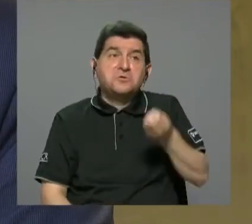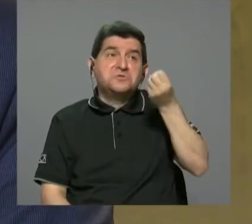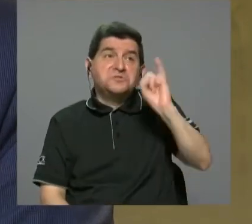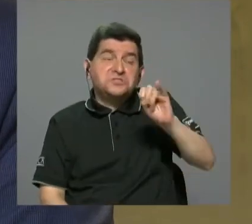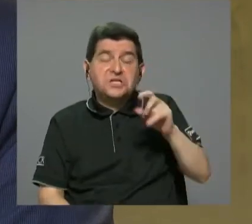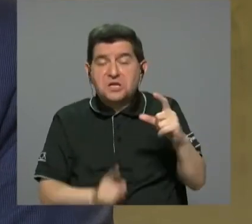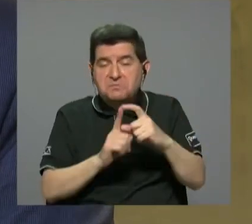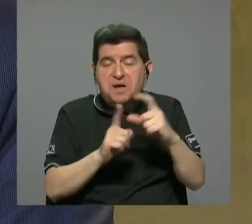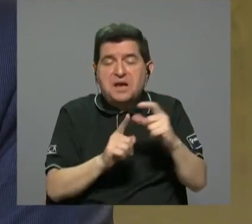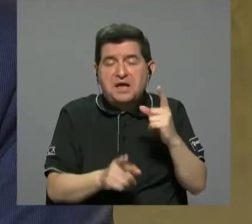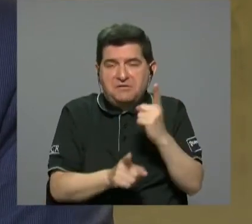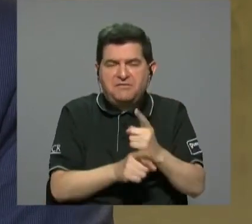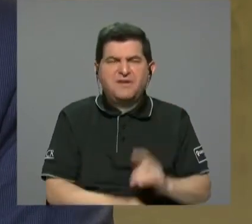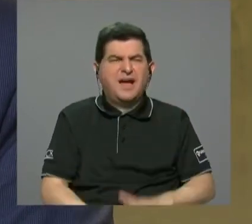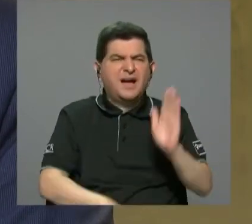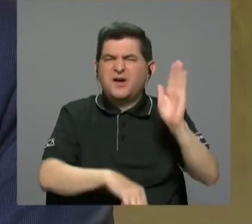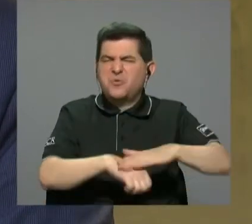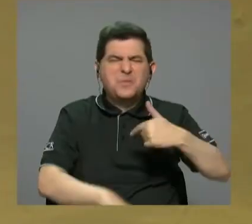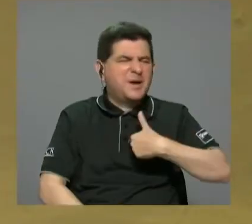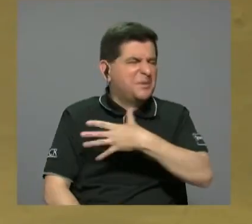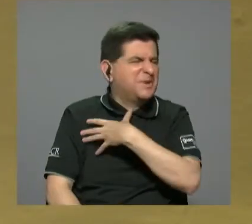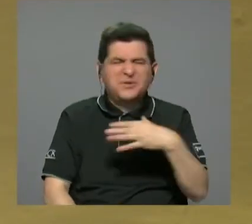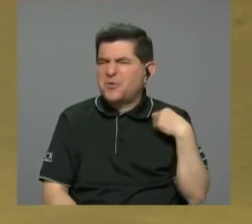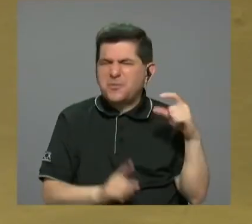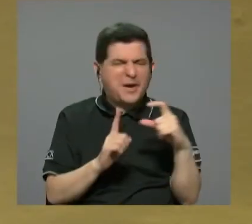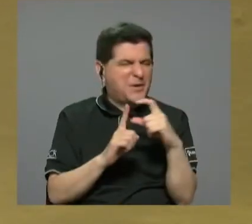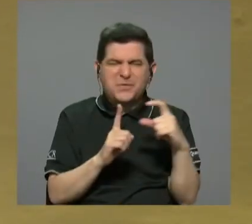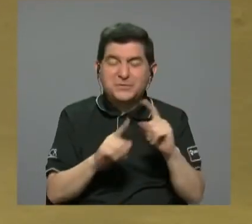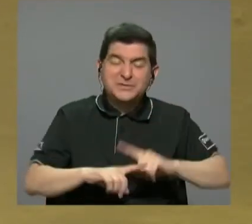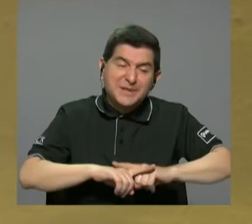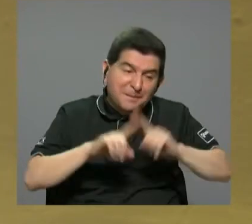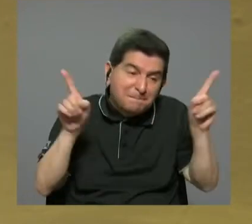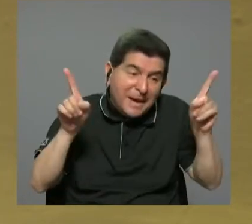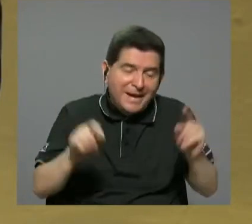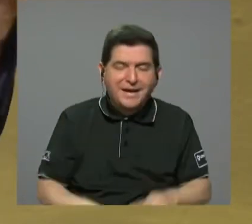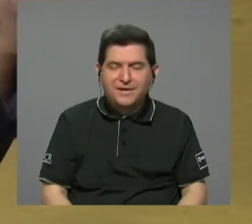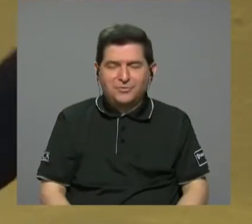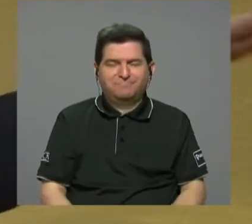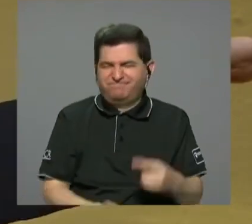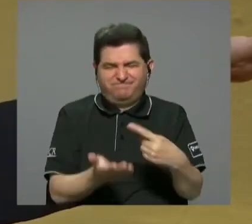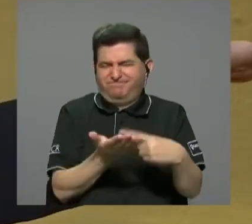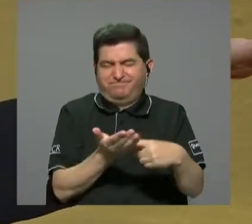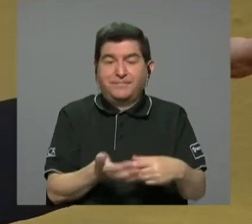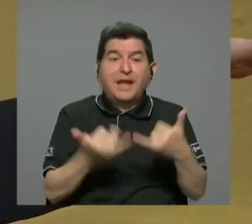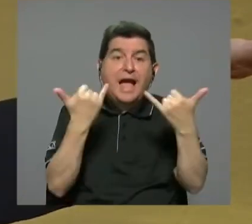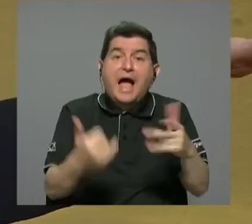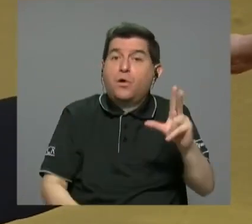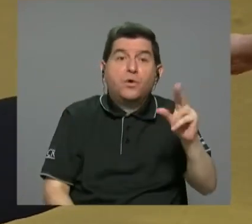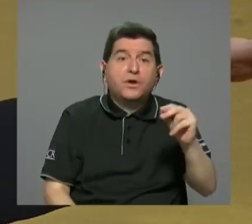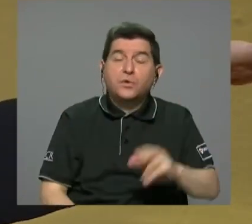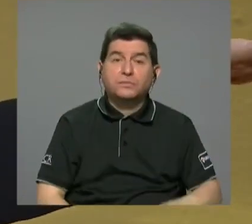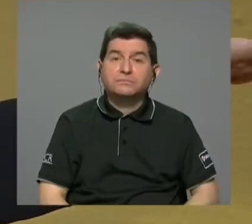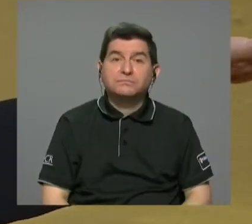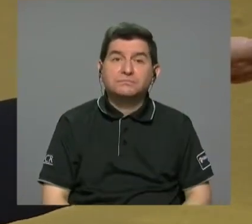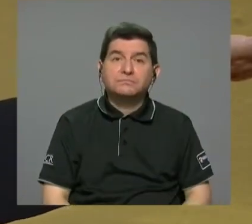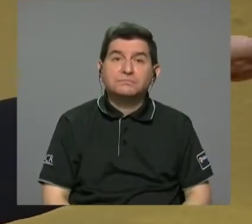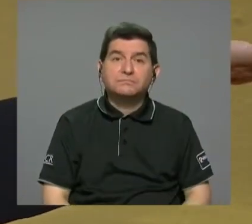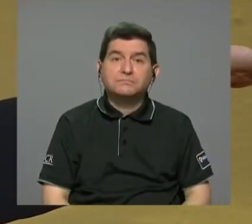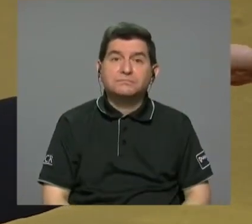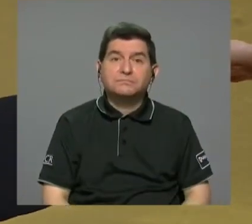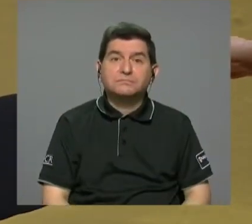esas palabras, a mí la palabra culpa no me gusta, pero dejémoslo para no entrar en... Ahora no,